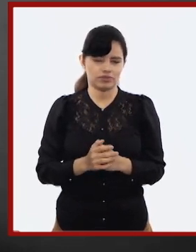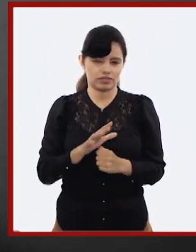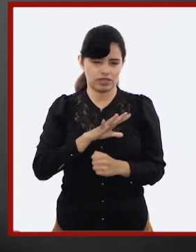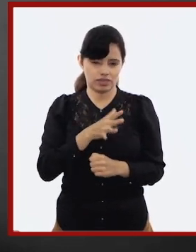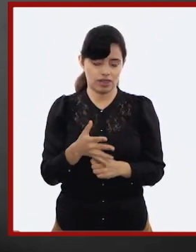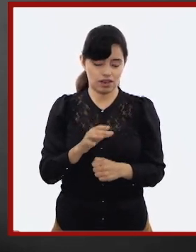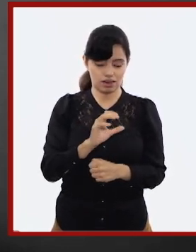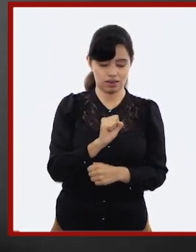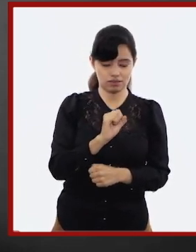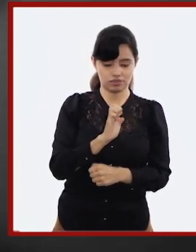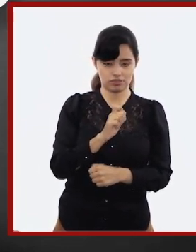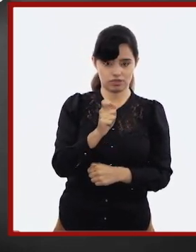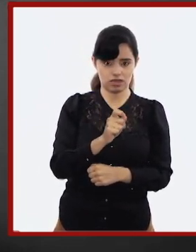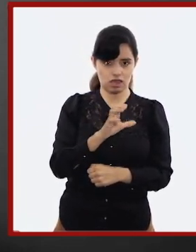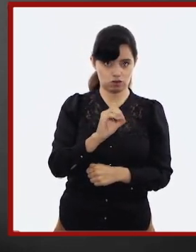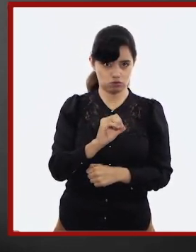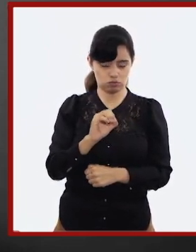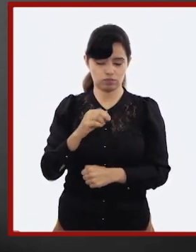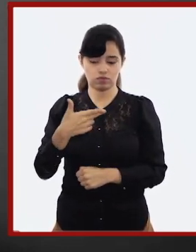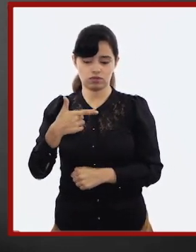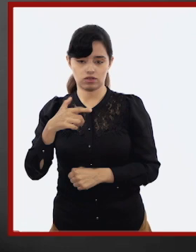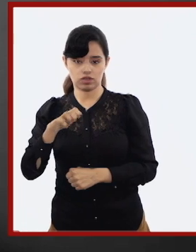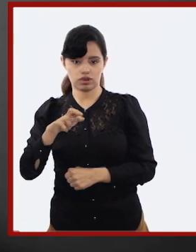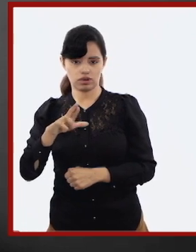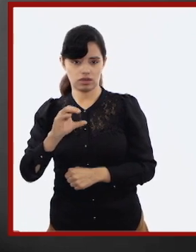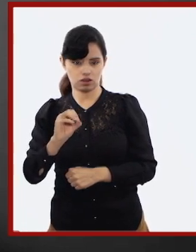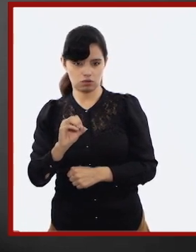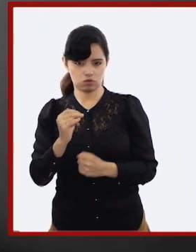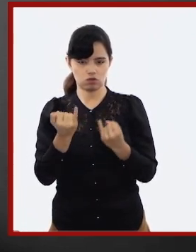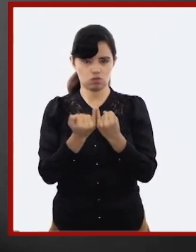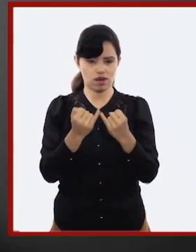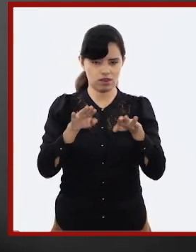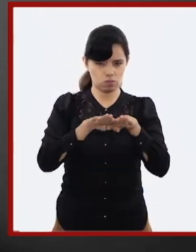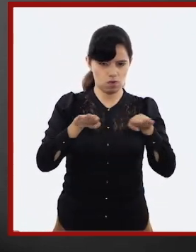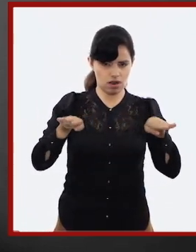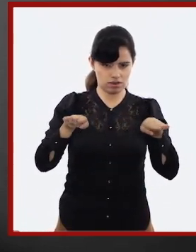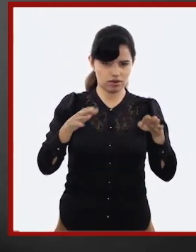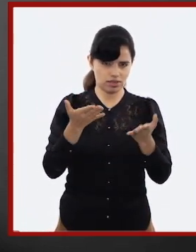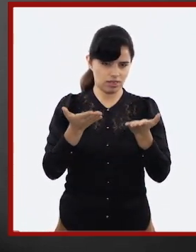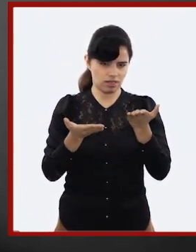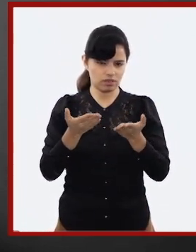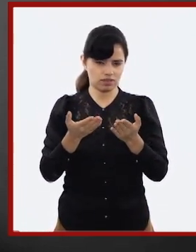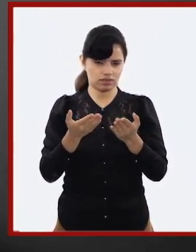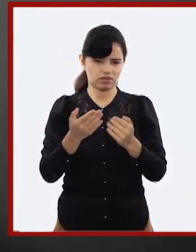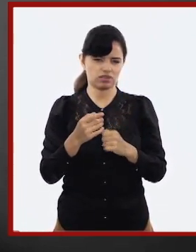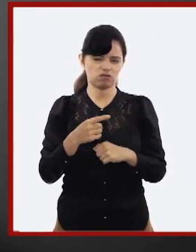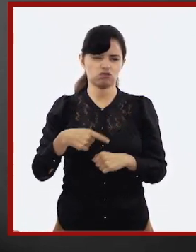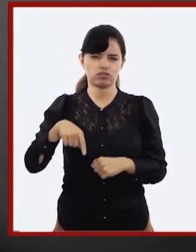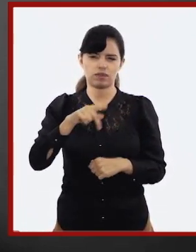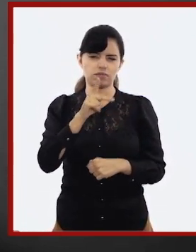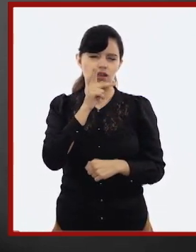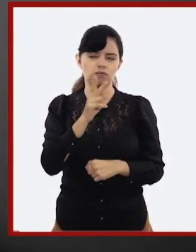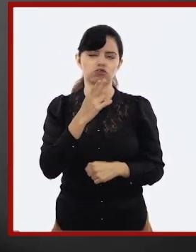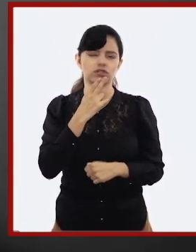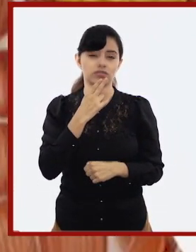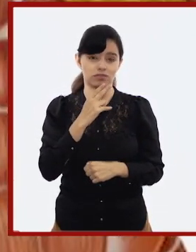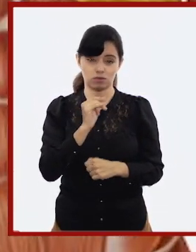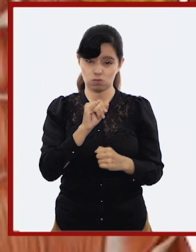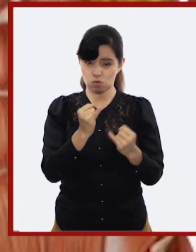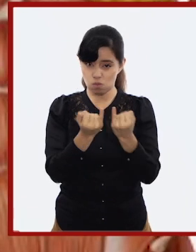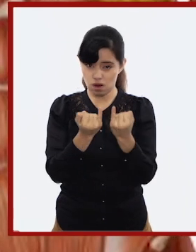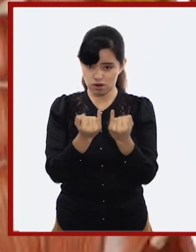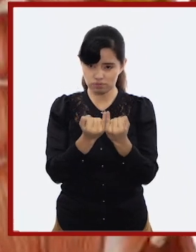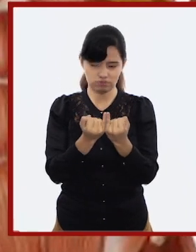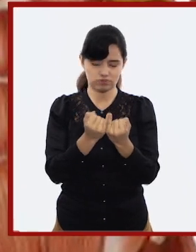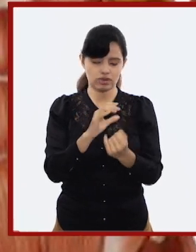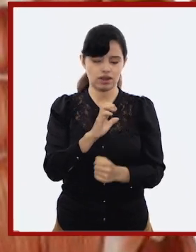términos sexo y género, así como los de igualdad y equidad, se usan indistintamente, pero no son sinónimos. El